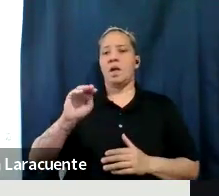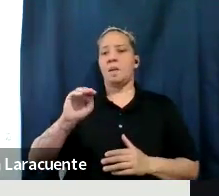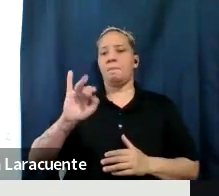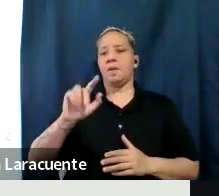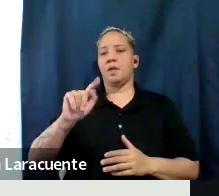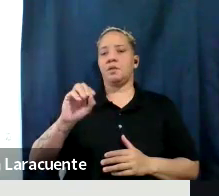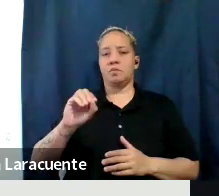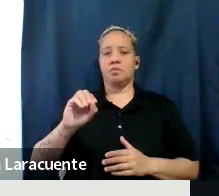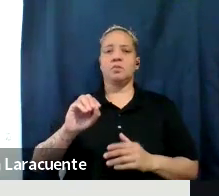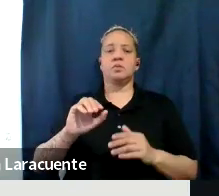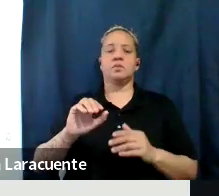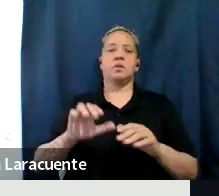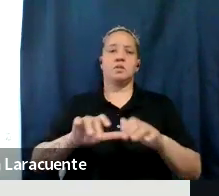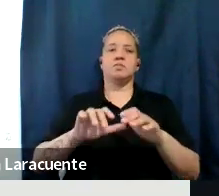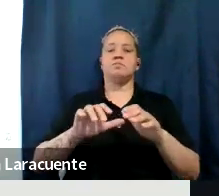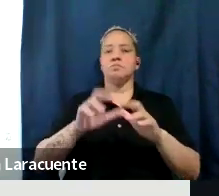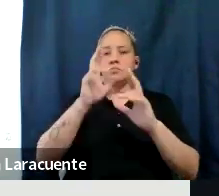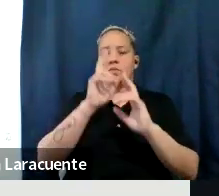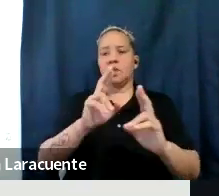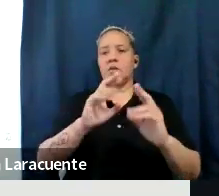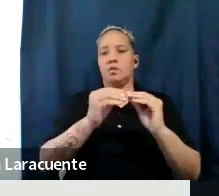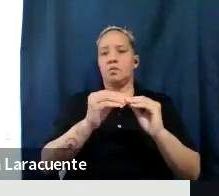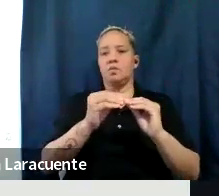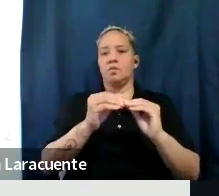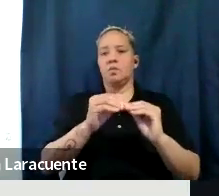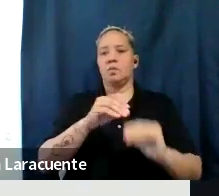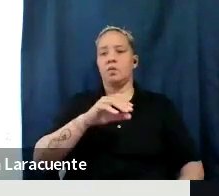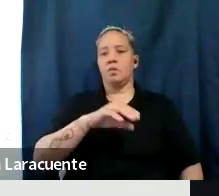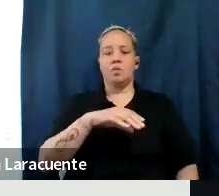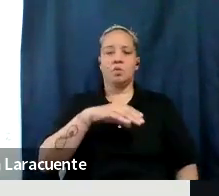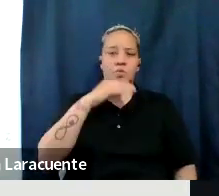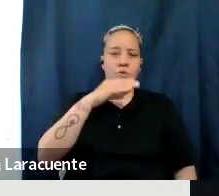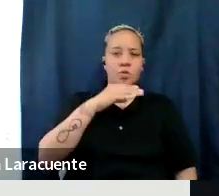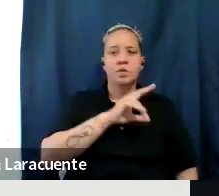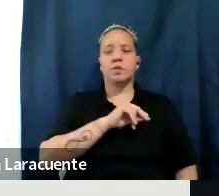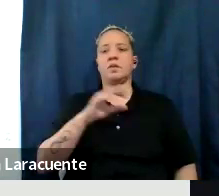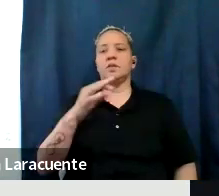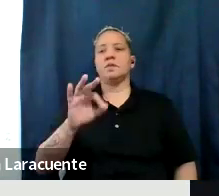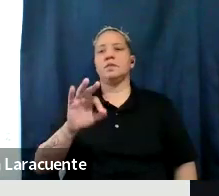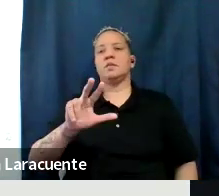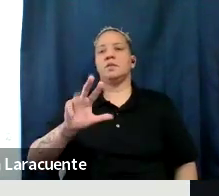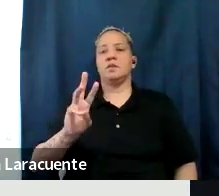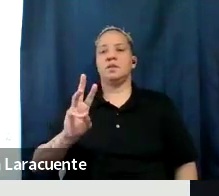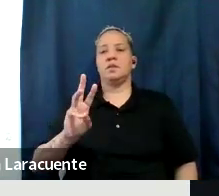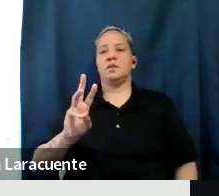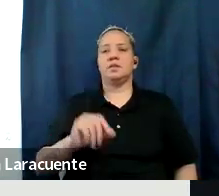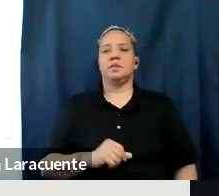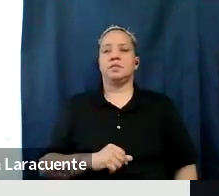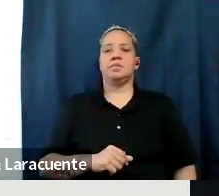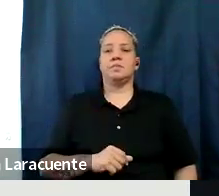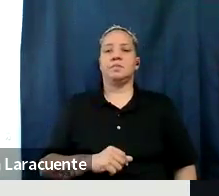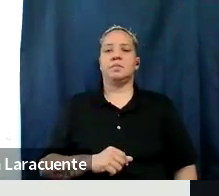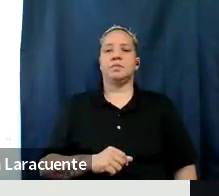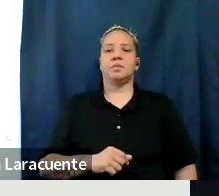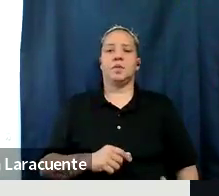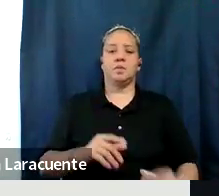Ramón Jiménez, que es el número correspondiente a octubre-noviembre de 1936. O sea que el número sale